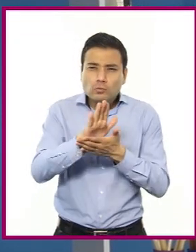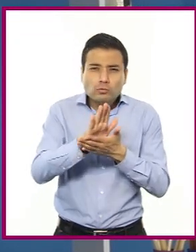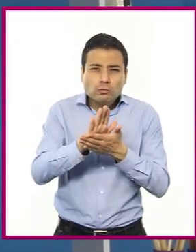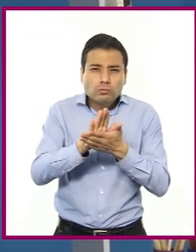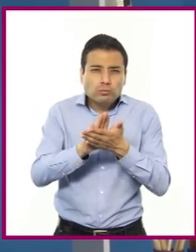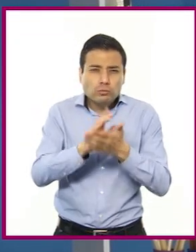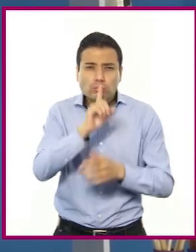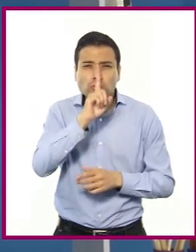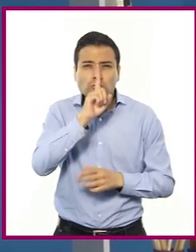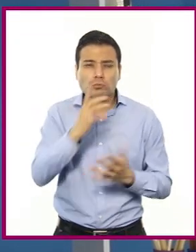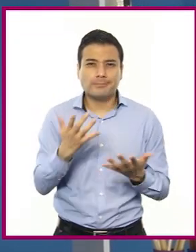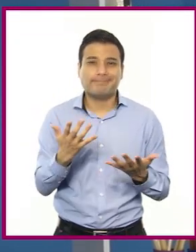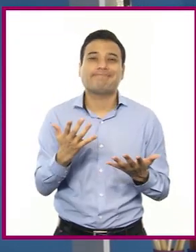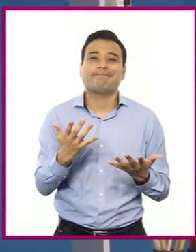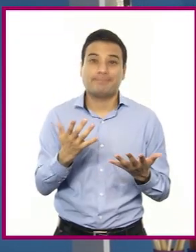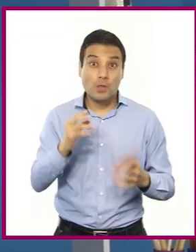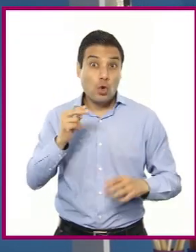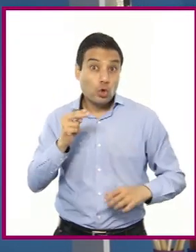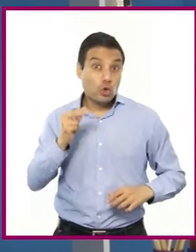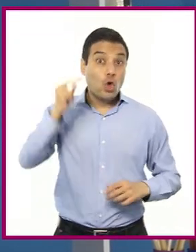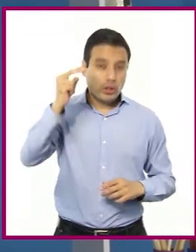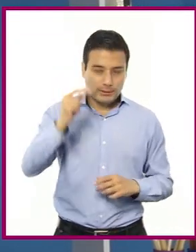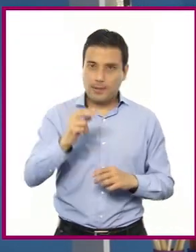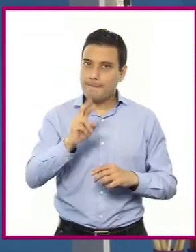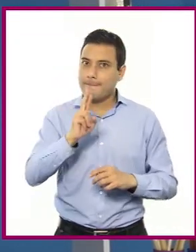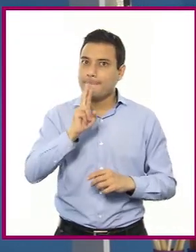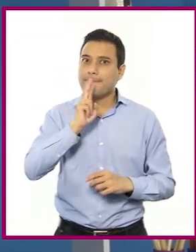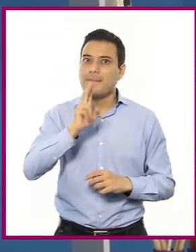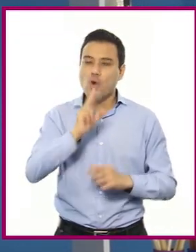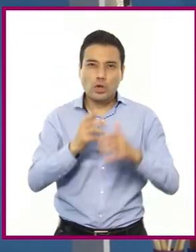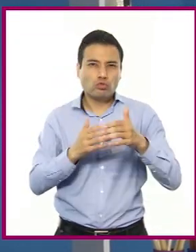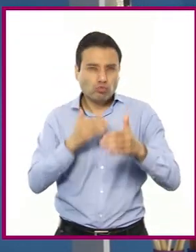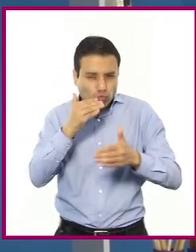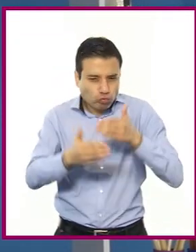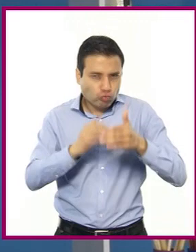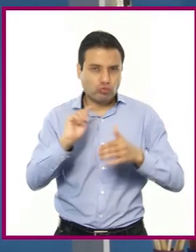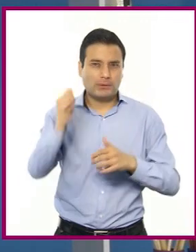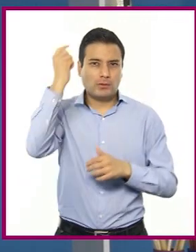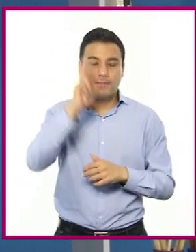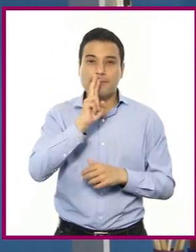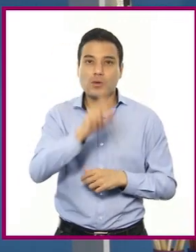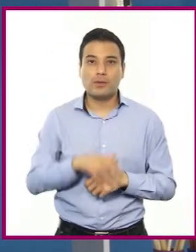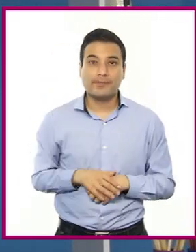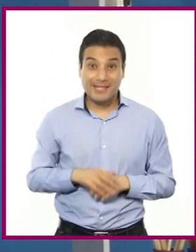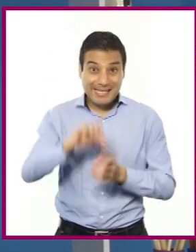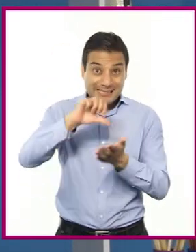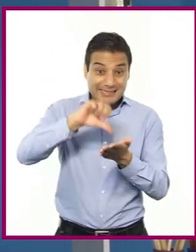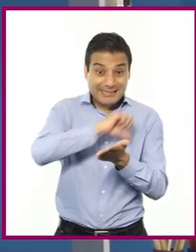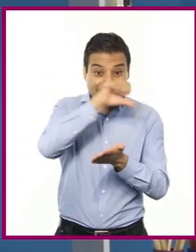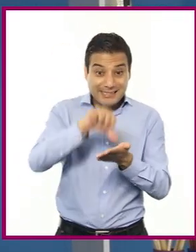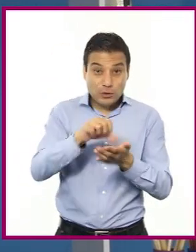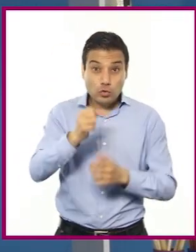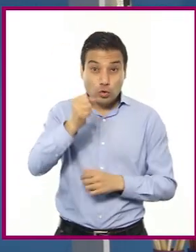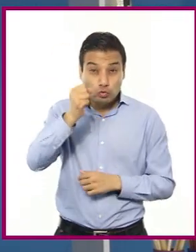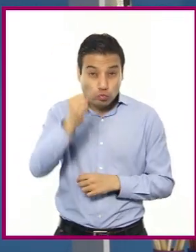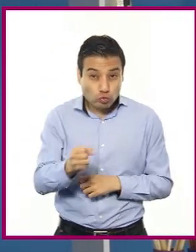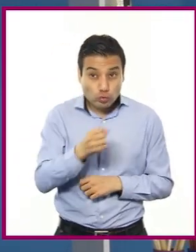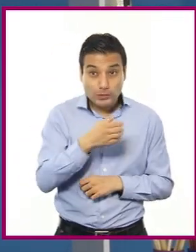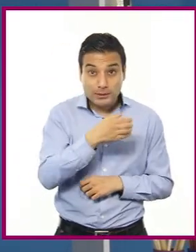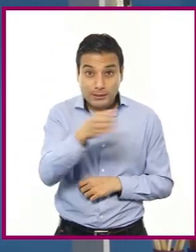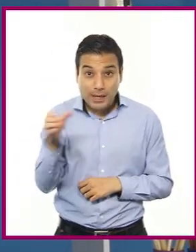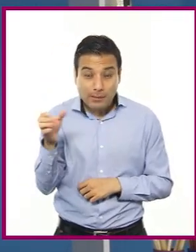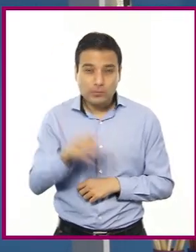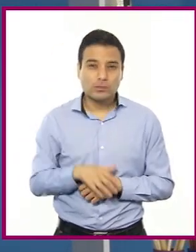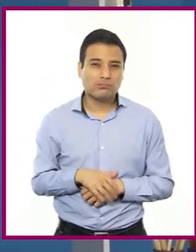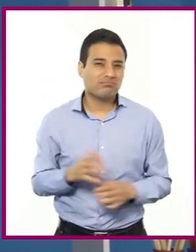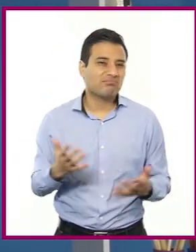un mayor desarrollo en el norte del país, mientras que en el centro y sur los cultivos de los ejidatarios